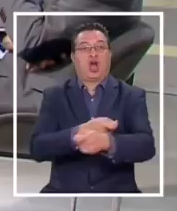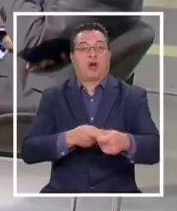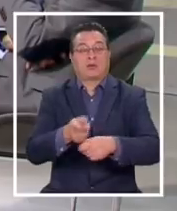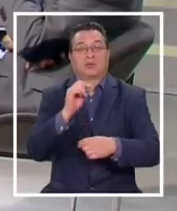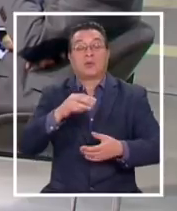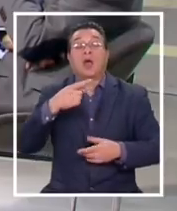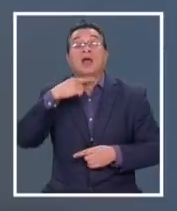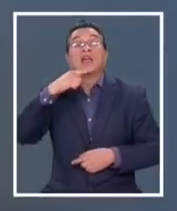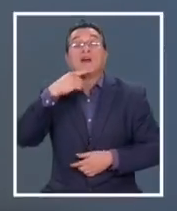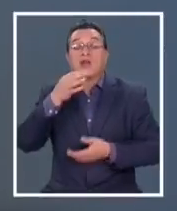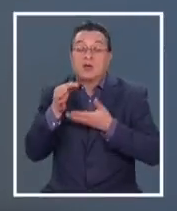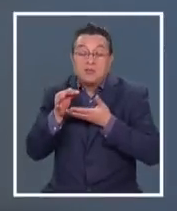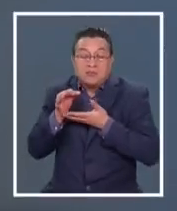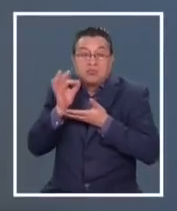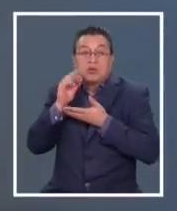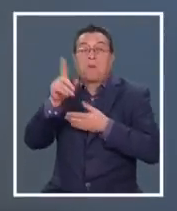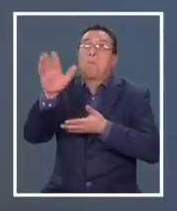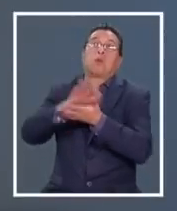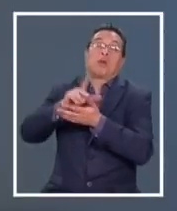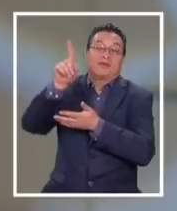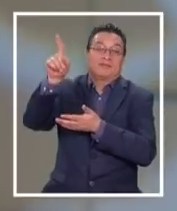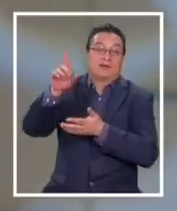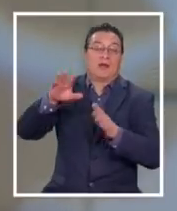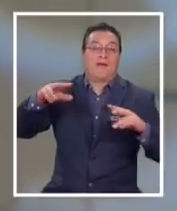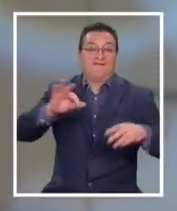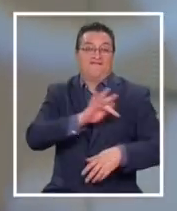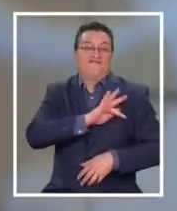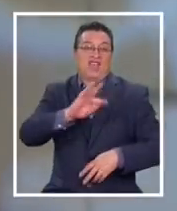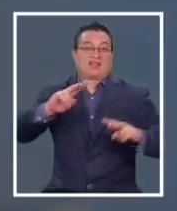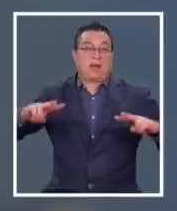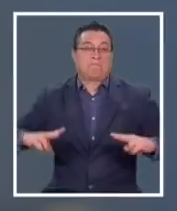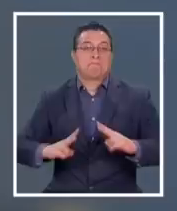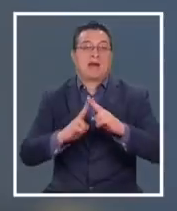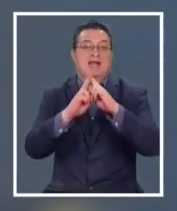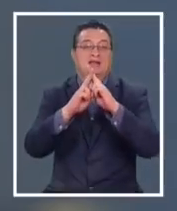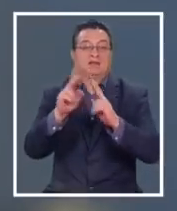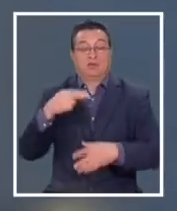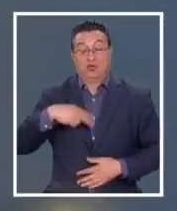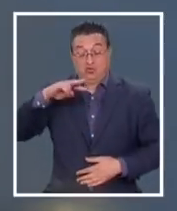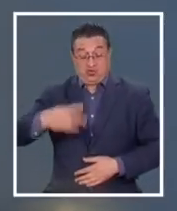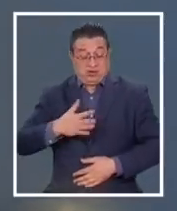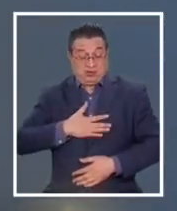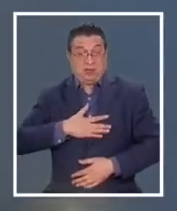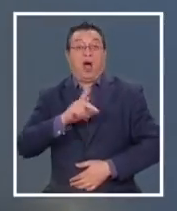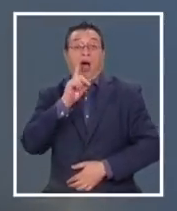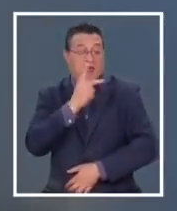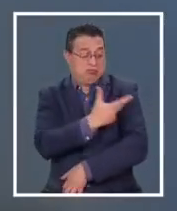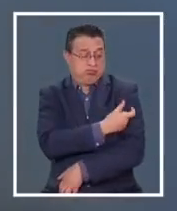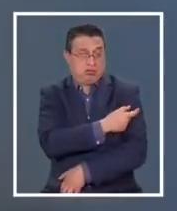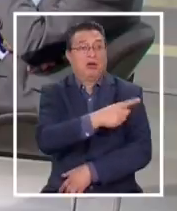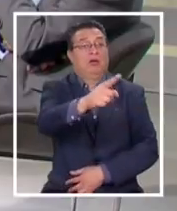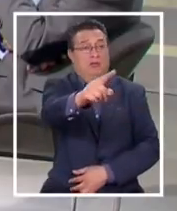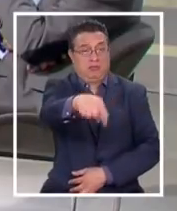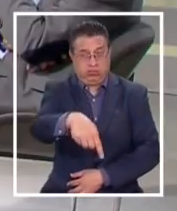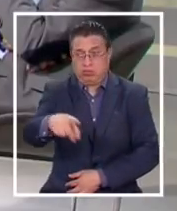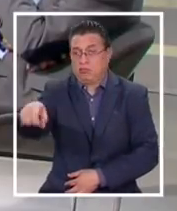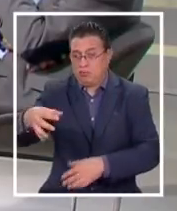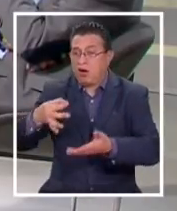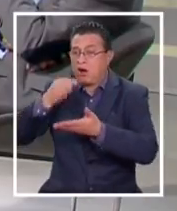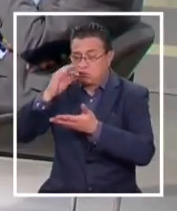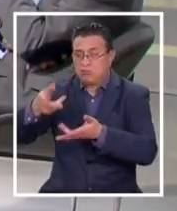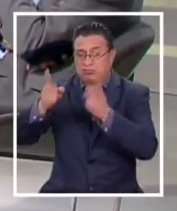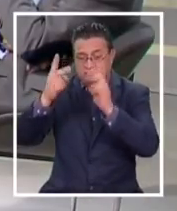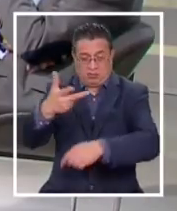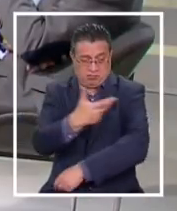en una cafetería, está el caso cierto de París, que se contó. El dueño tiene las dos vacunas, los que entran también pueden entrar a tomarse un café los que